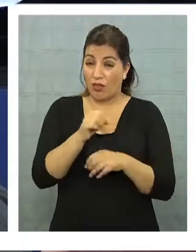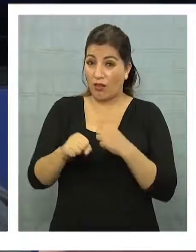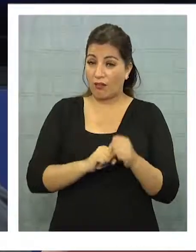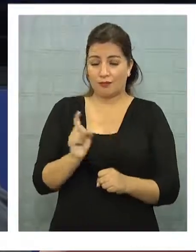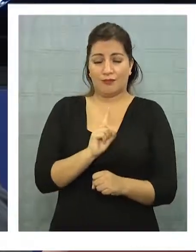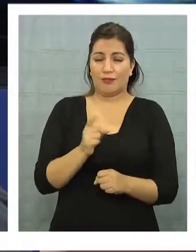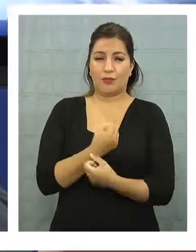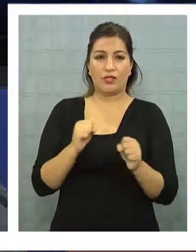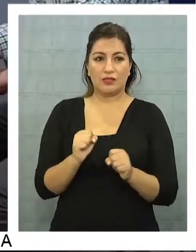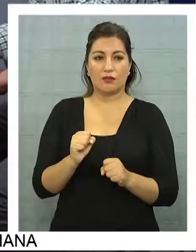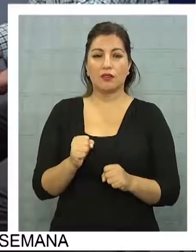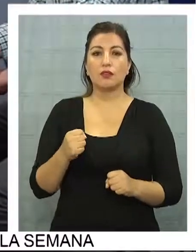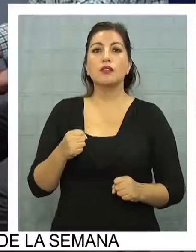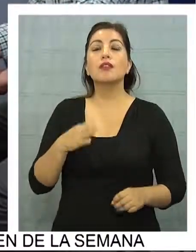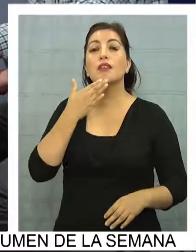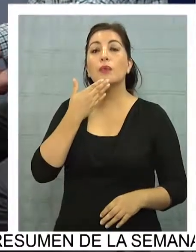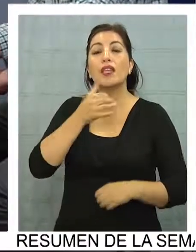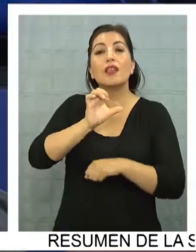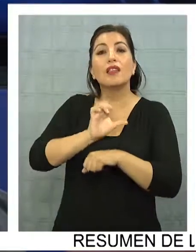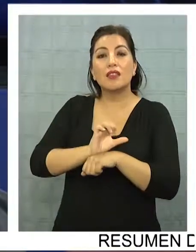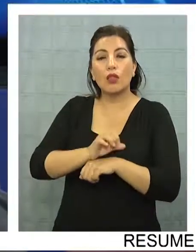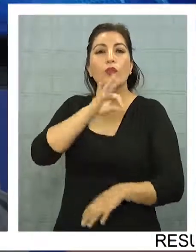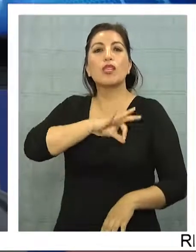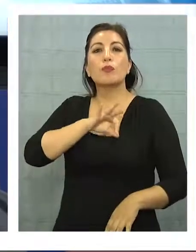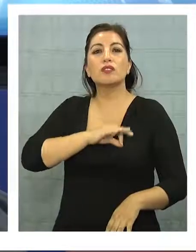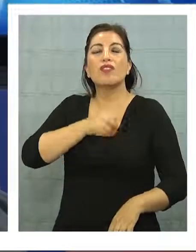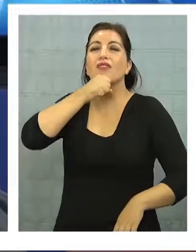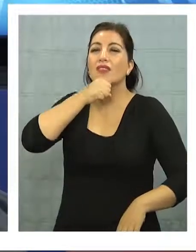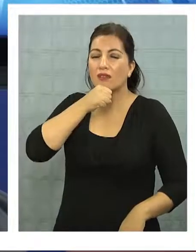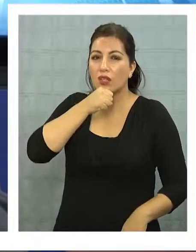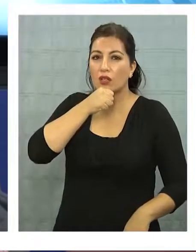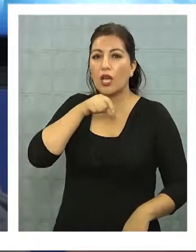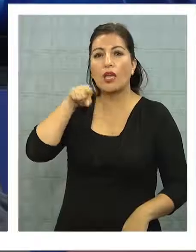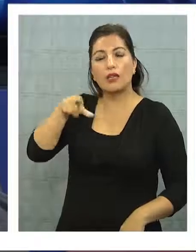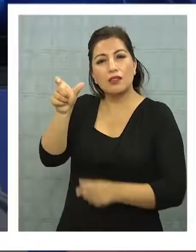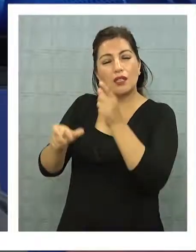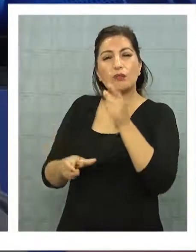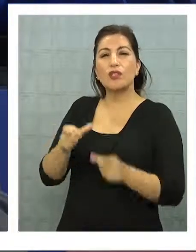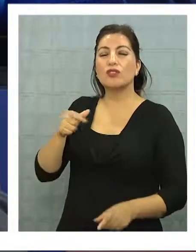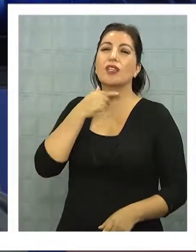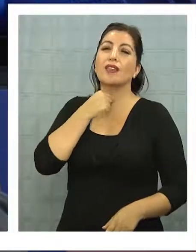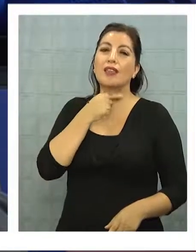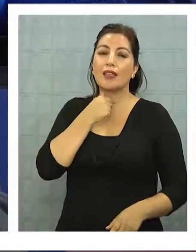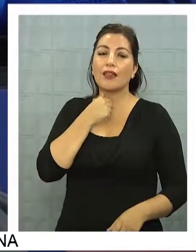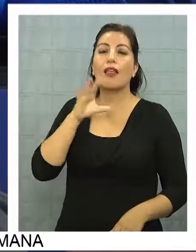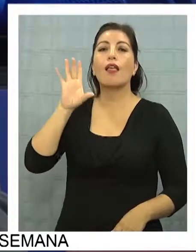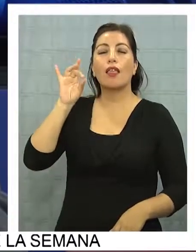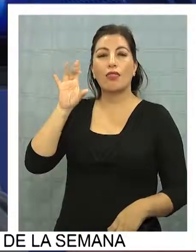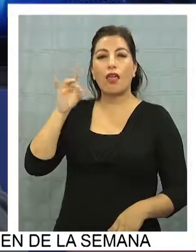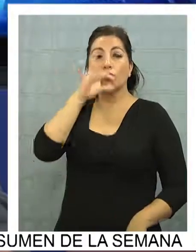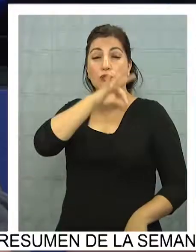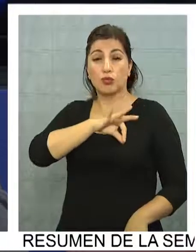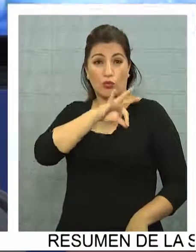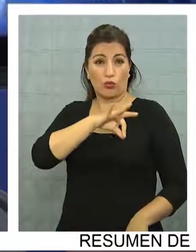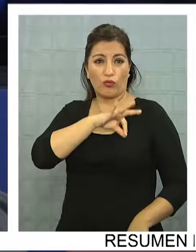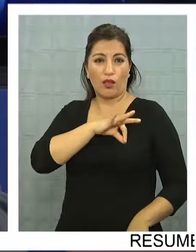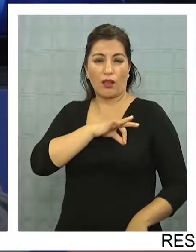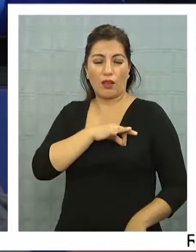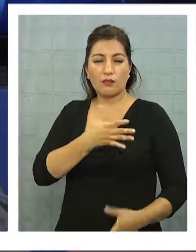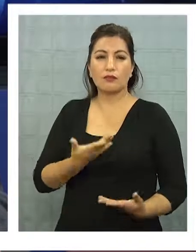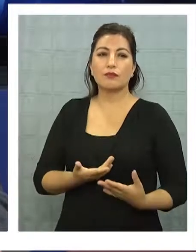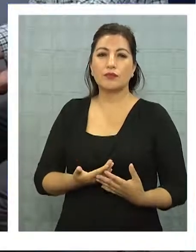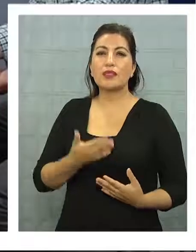del tiempo que va entre los 65 años para no hablar de los cambios de idea y los 85 que son más o menos la